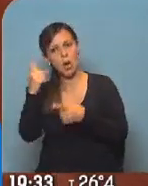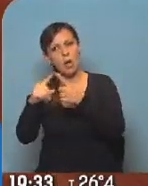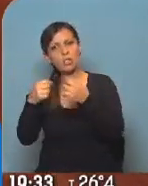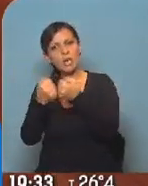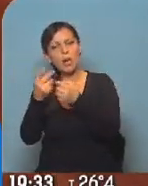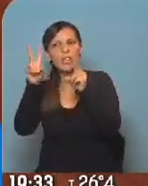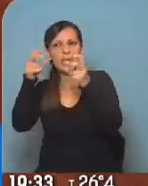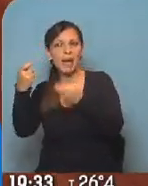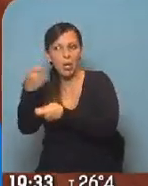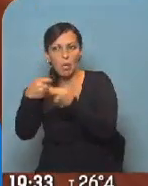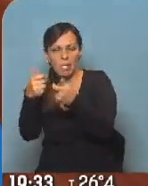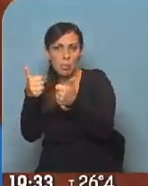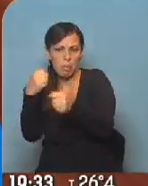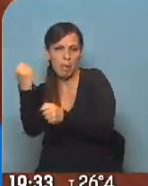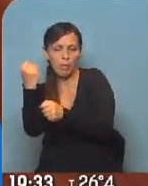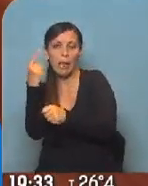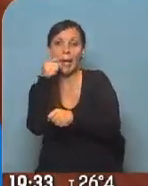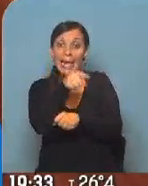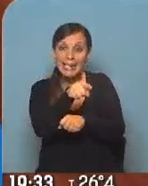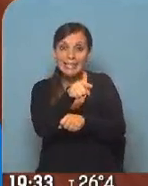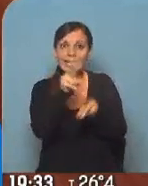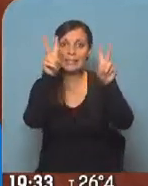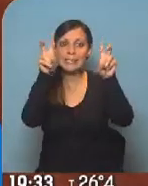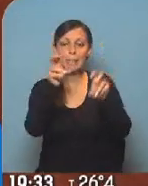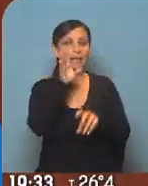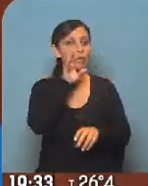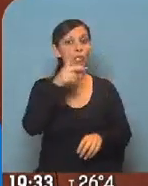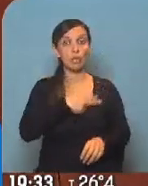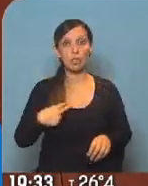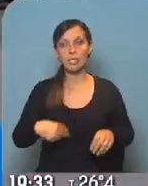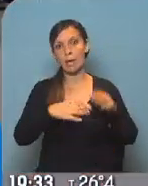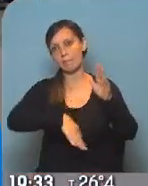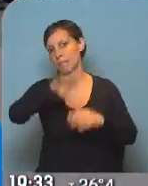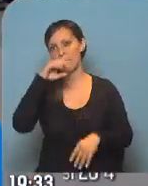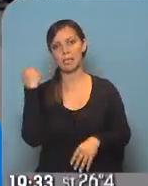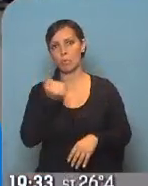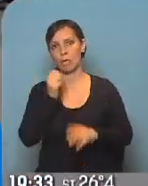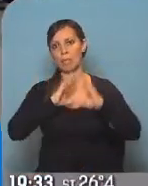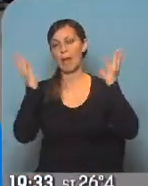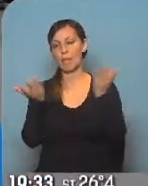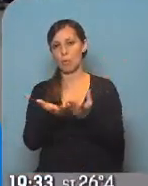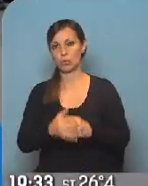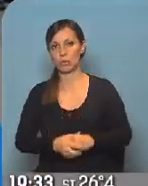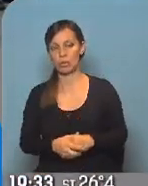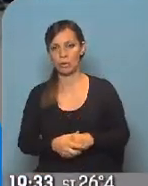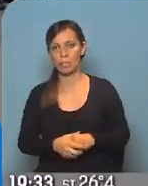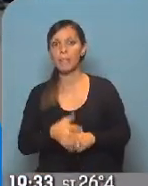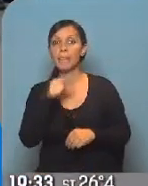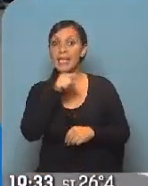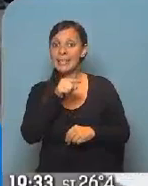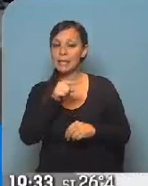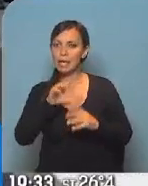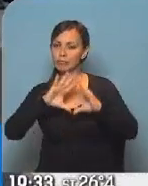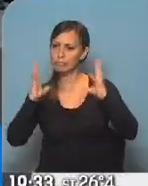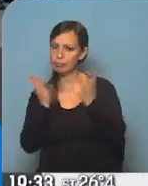comercial, tal vez, pero ese es realmente comercial interna, me refiero, ¿no? Sí, sí. Me parece que en términos de una significación más global es